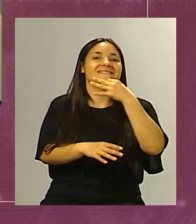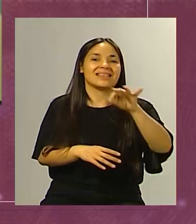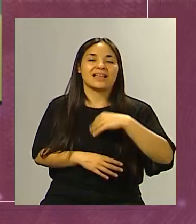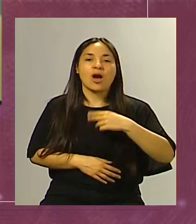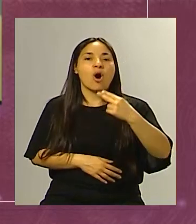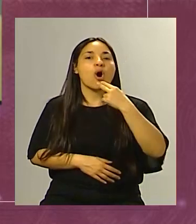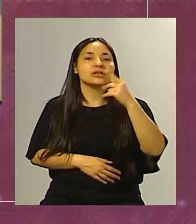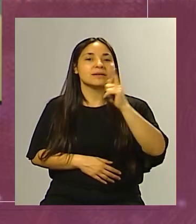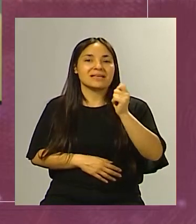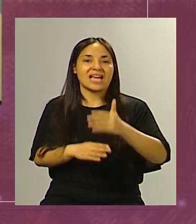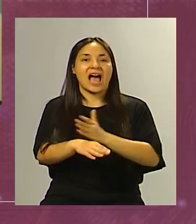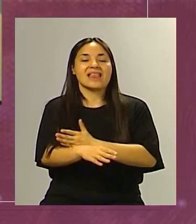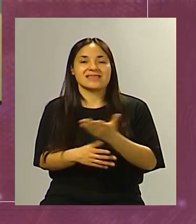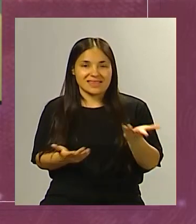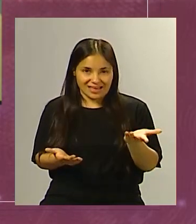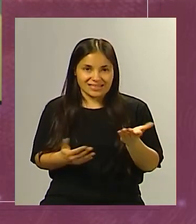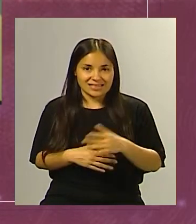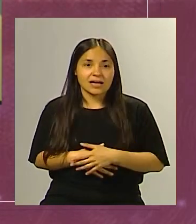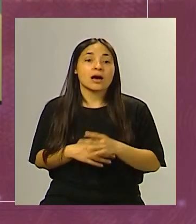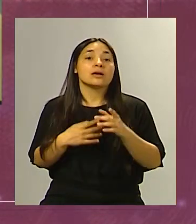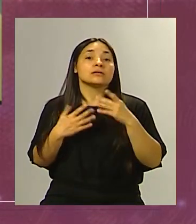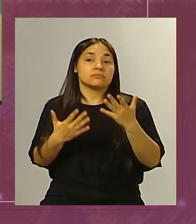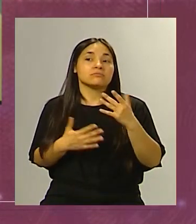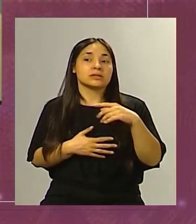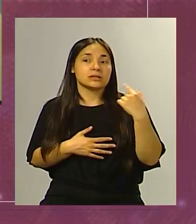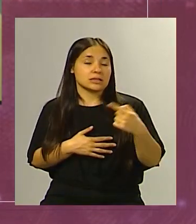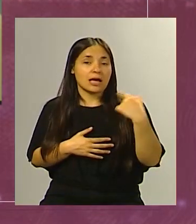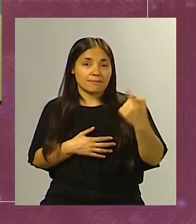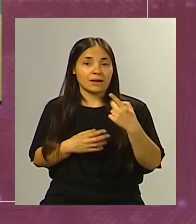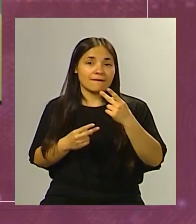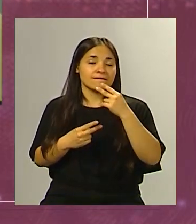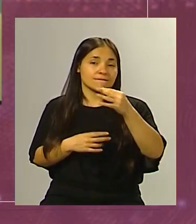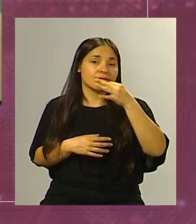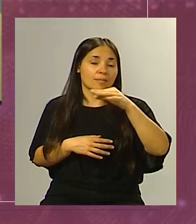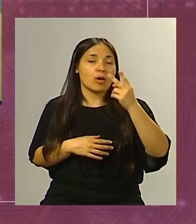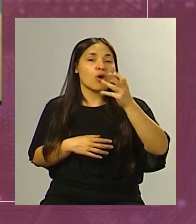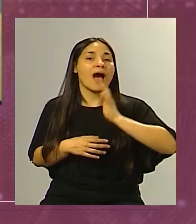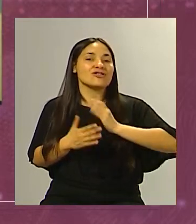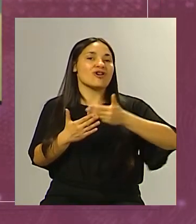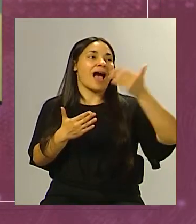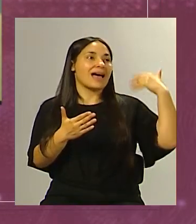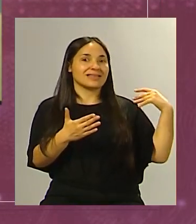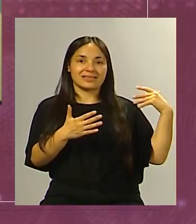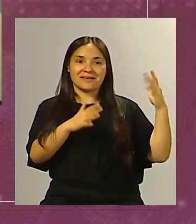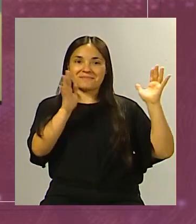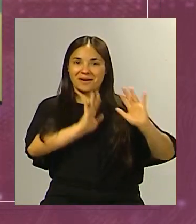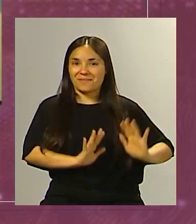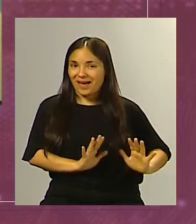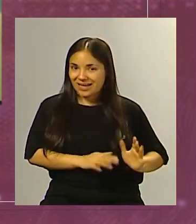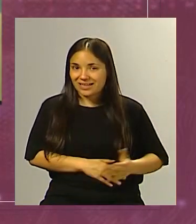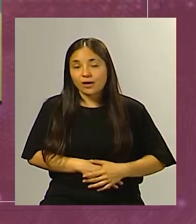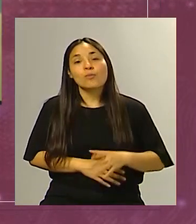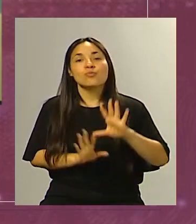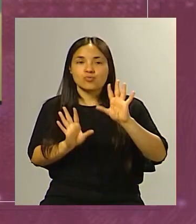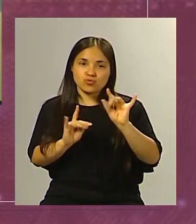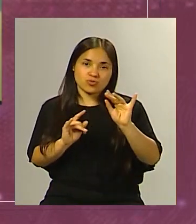11 meses. Y nosotros trabajamos siempre, como hablábamos en el primer bloque, vendiendo 2 años antes. ¡Ay, ¿sí? qué complicado! Entonces es muy